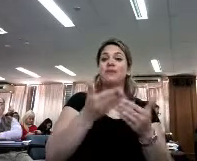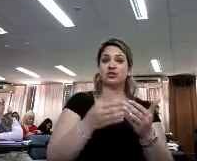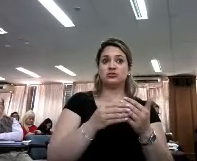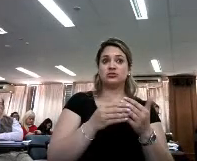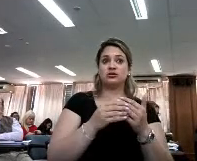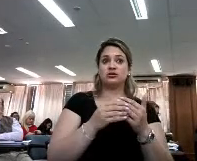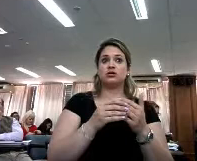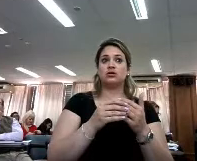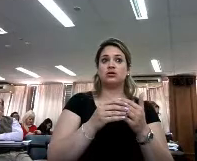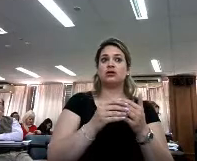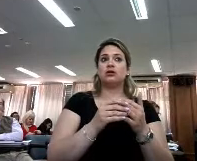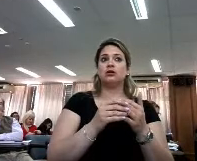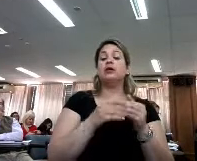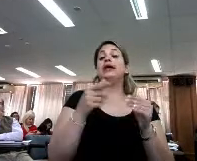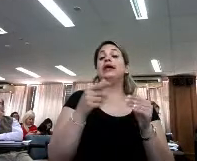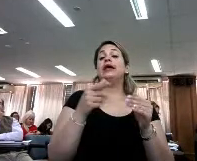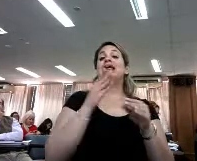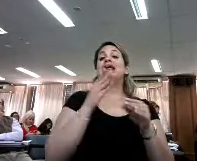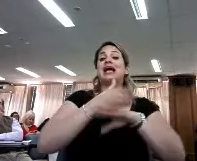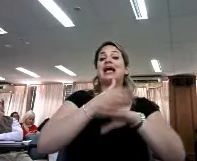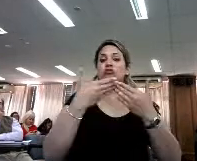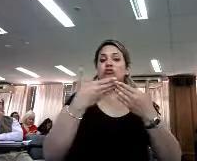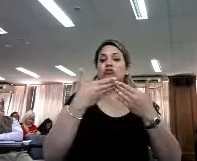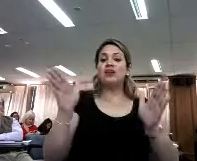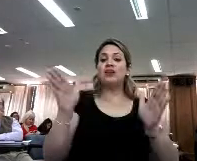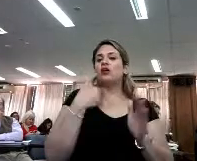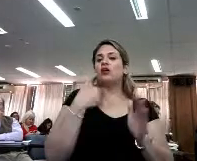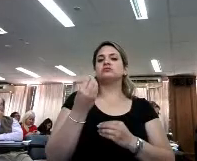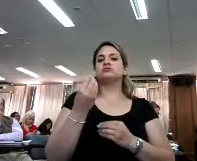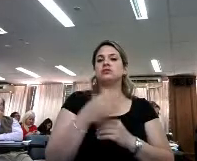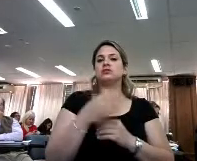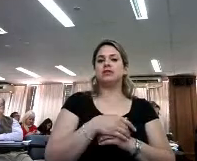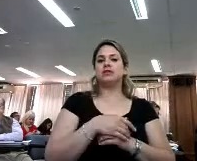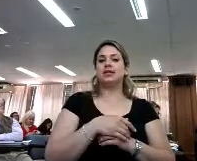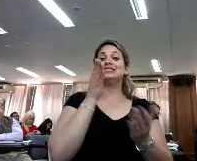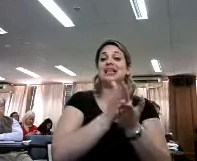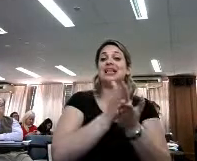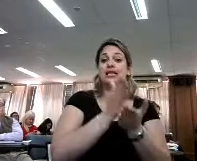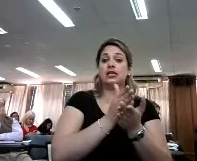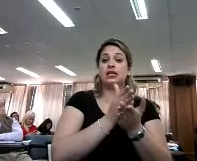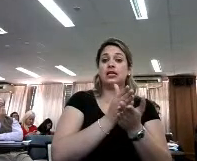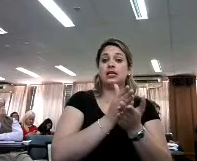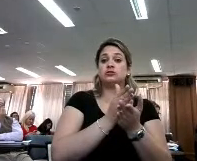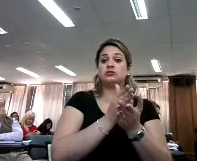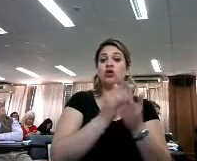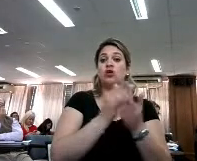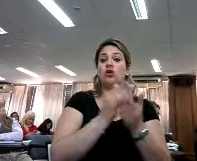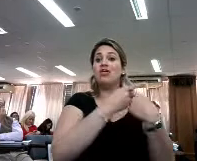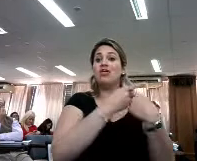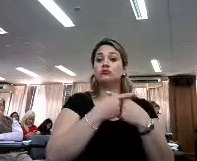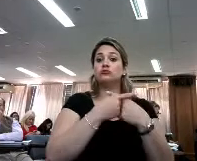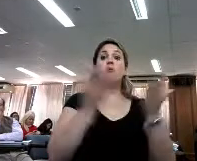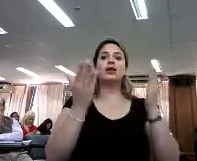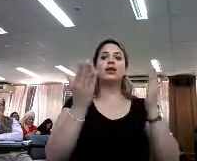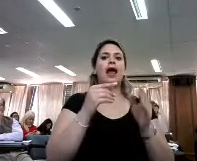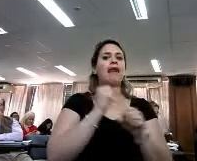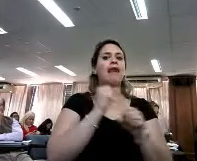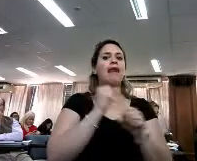clave en el acceso abierto está precisamente en el derecho de difusión pública de la obra.